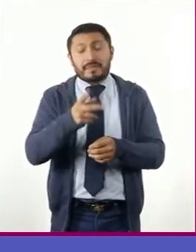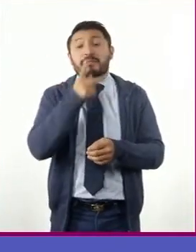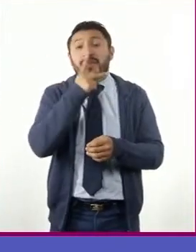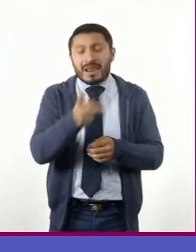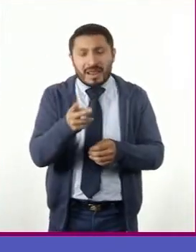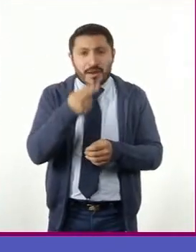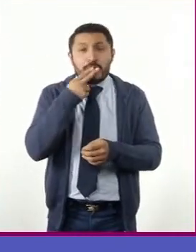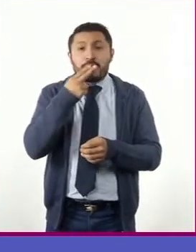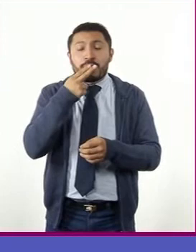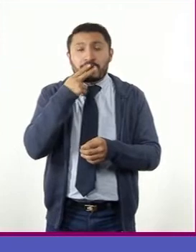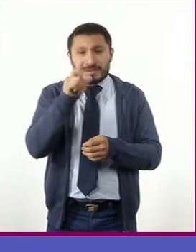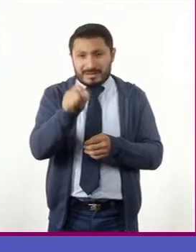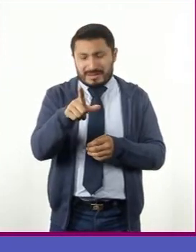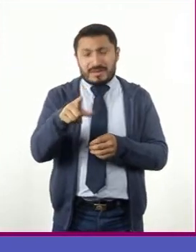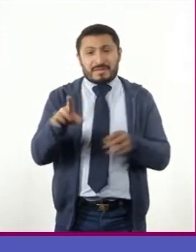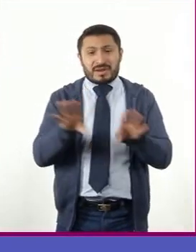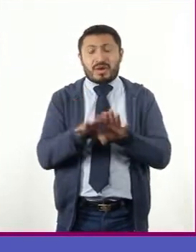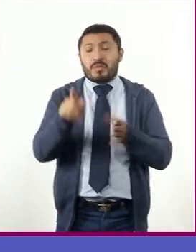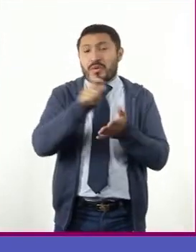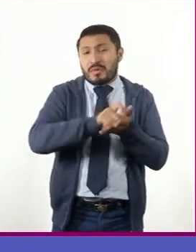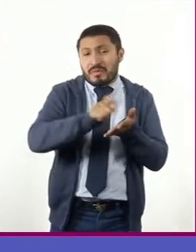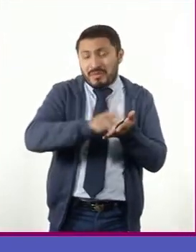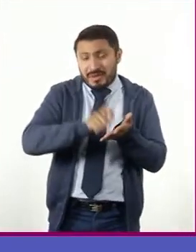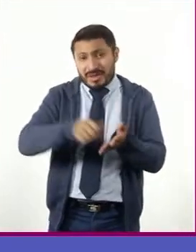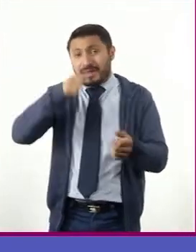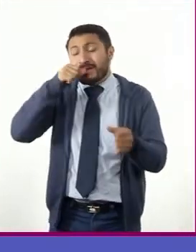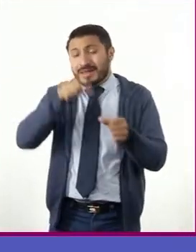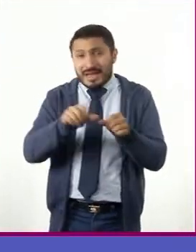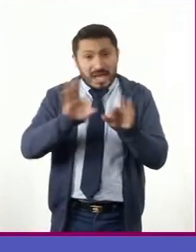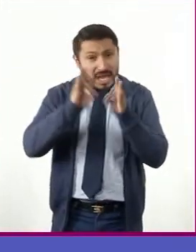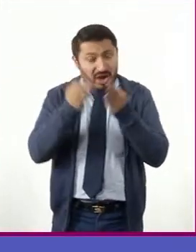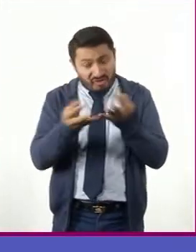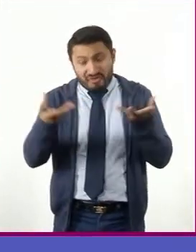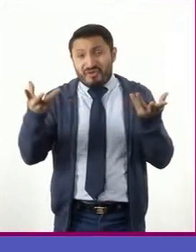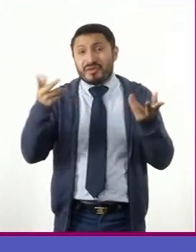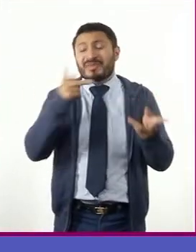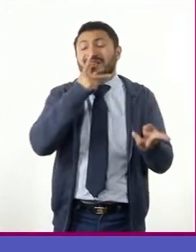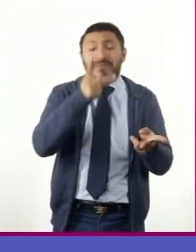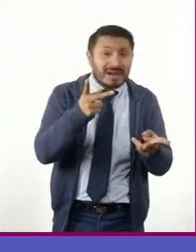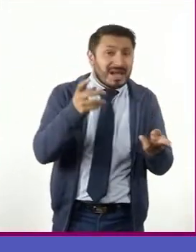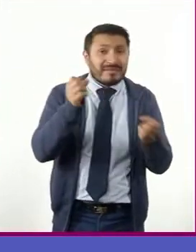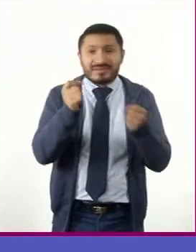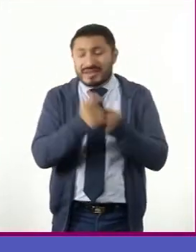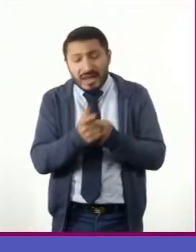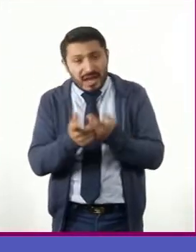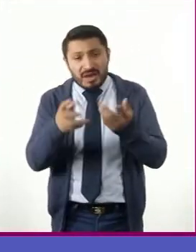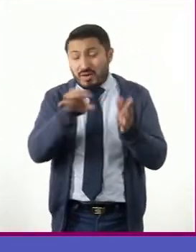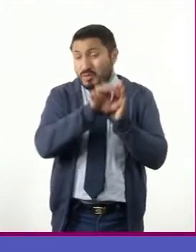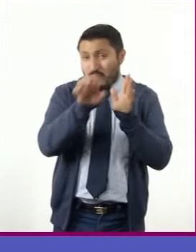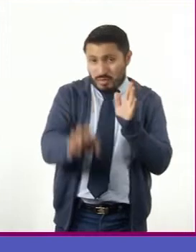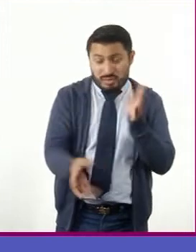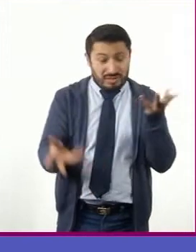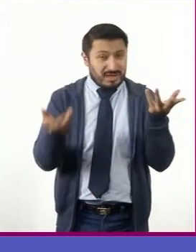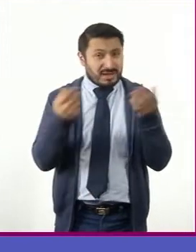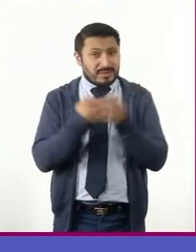ya no se utilizan, también algunas grafías, formas de escribir ciertas palabras, por ejemplo,